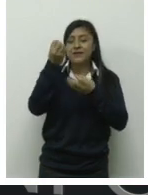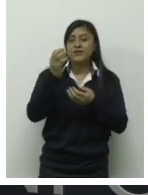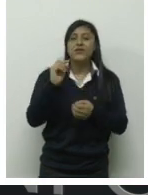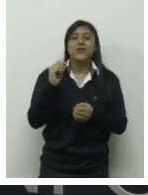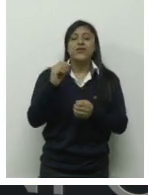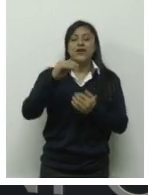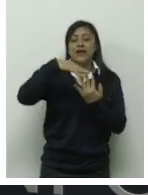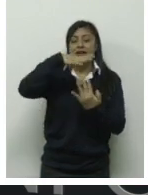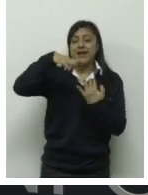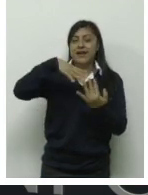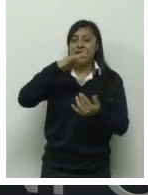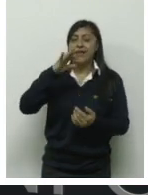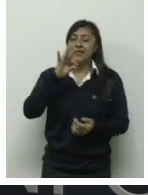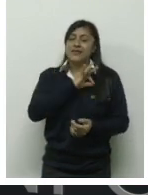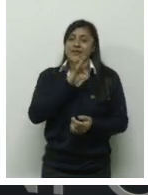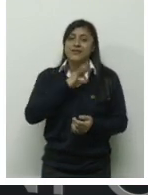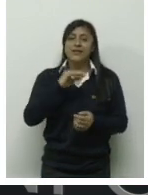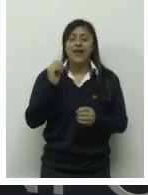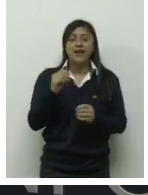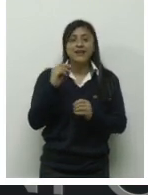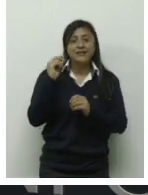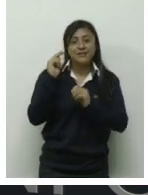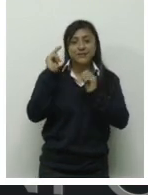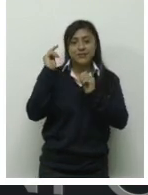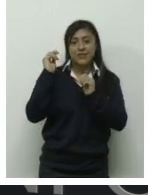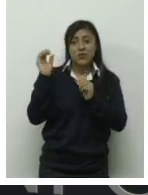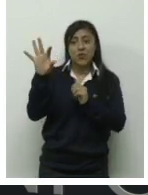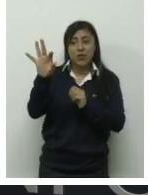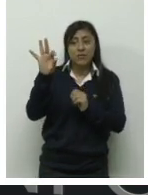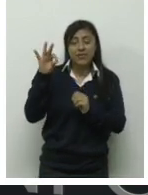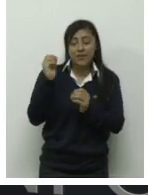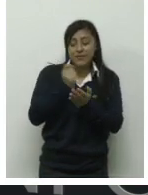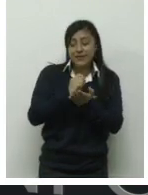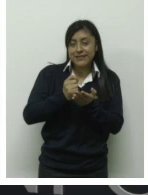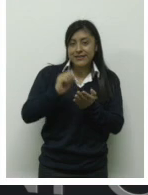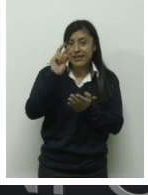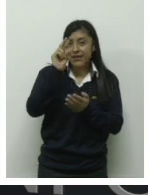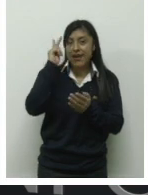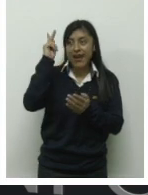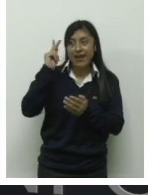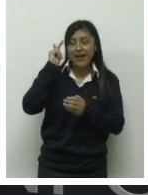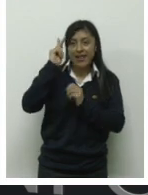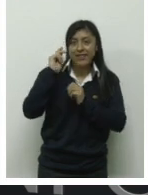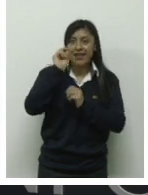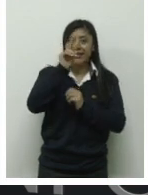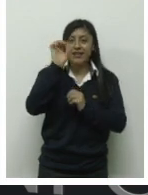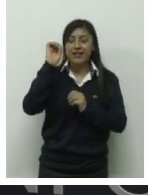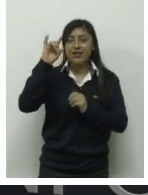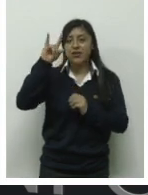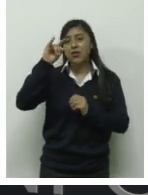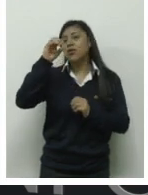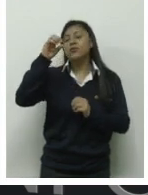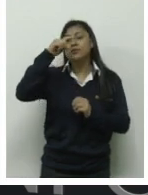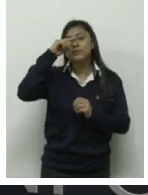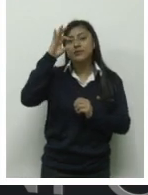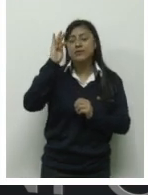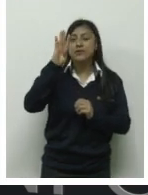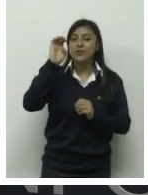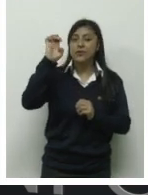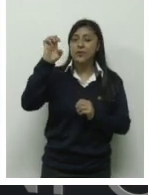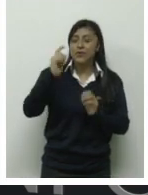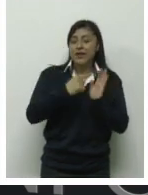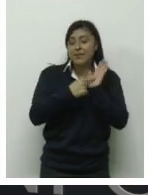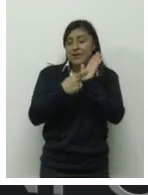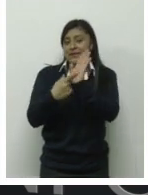de Facebook, Twitter, Instagram y también tenemos un canal de YouTube al cual le invitamos que se suscriba. Y ahora iniciamos con la